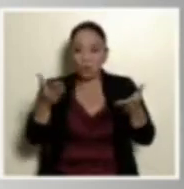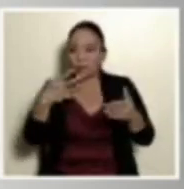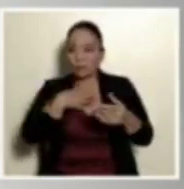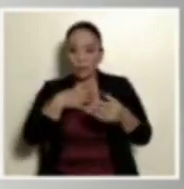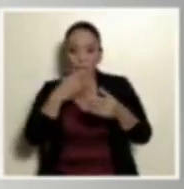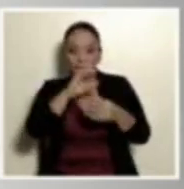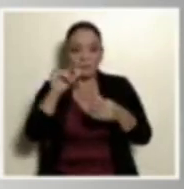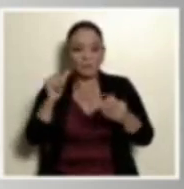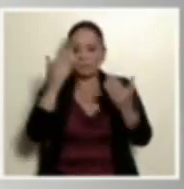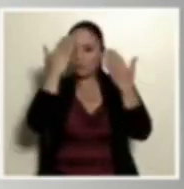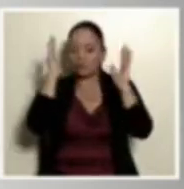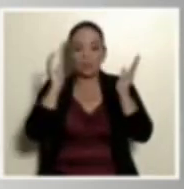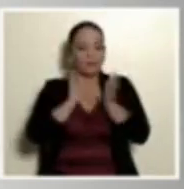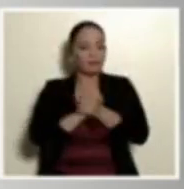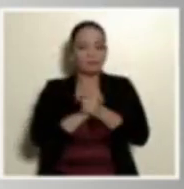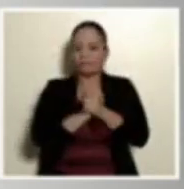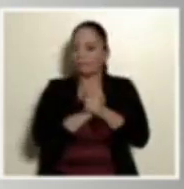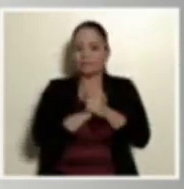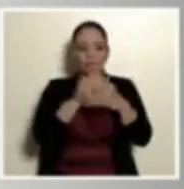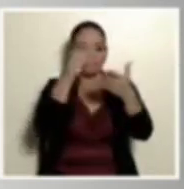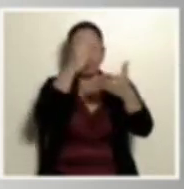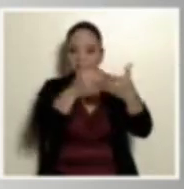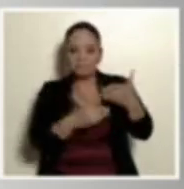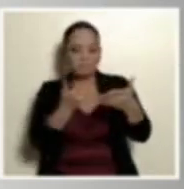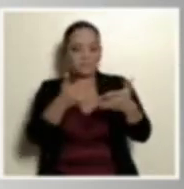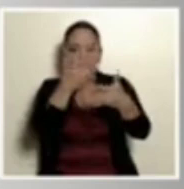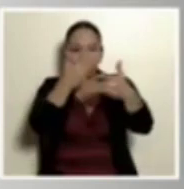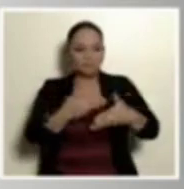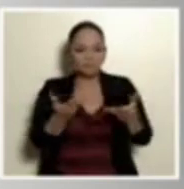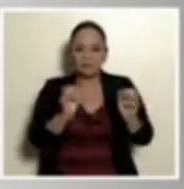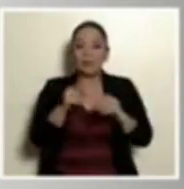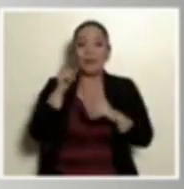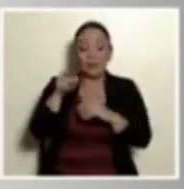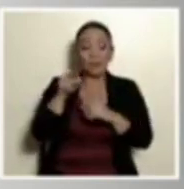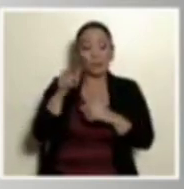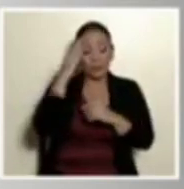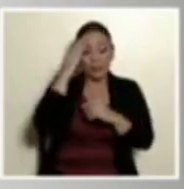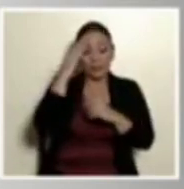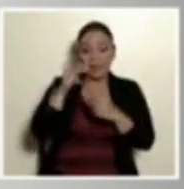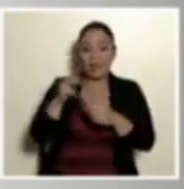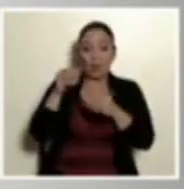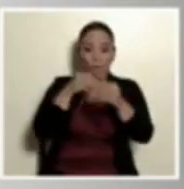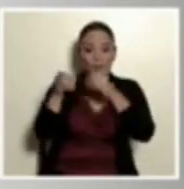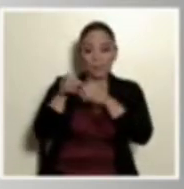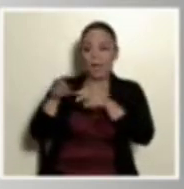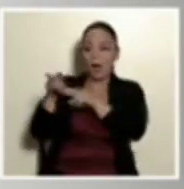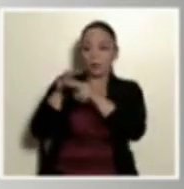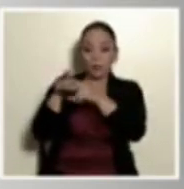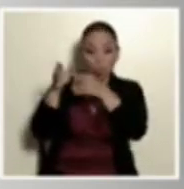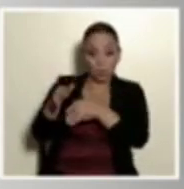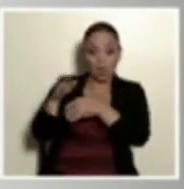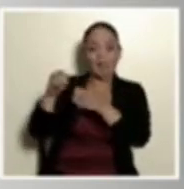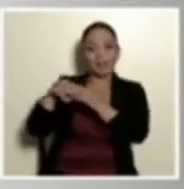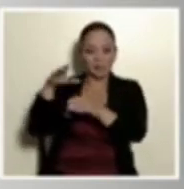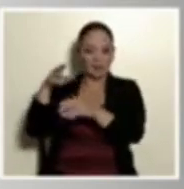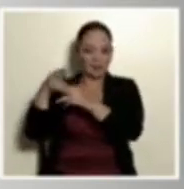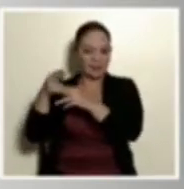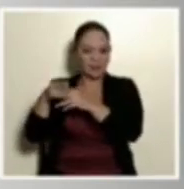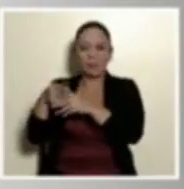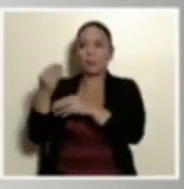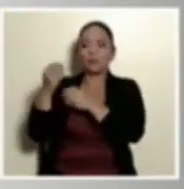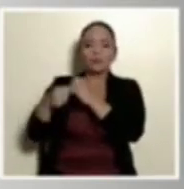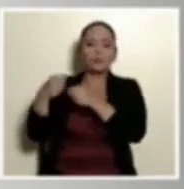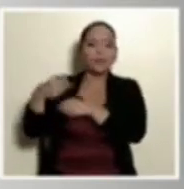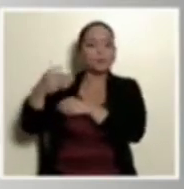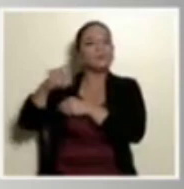deteriorados y no se sacan de los inventarios. Eso lo viene diciendo la auditoría externa desde hace varios años y no